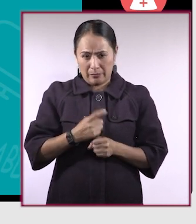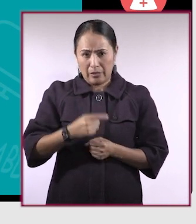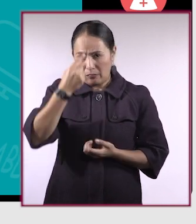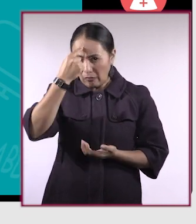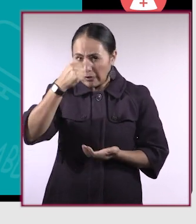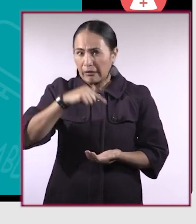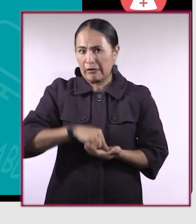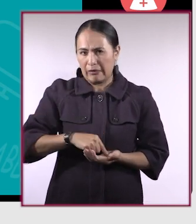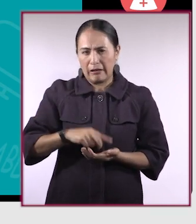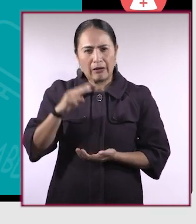sentir, percibir